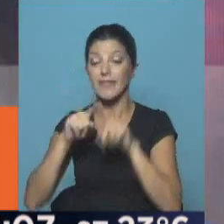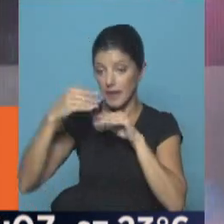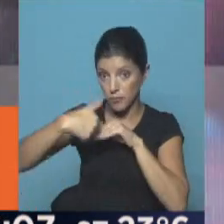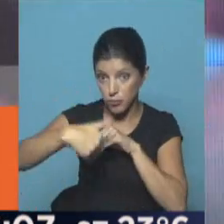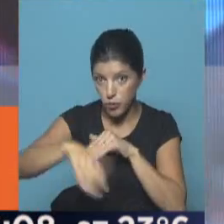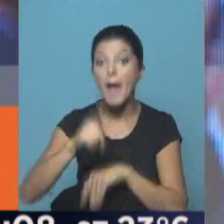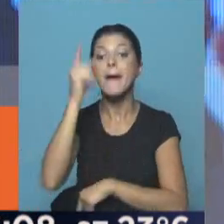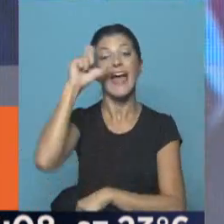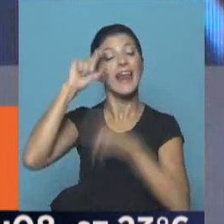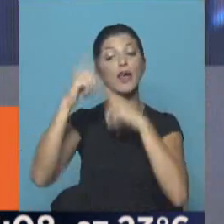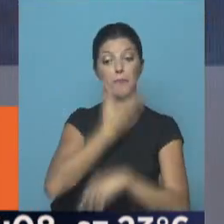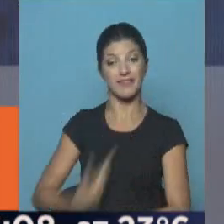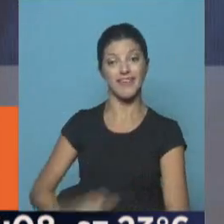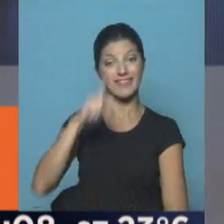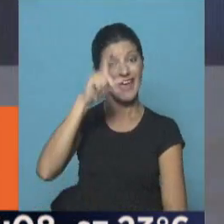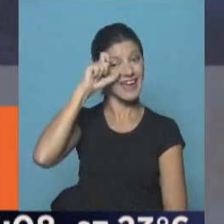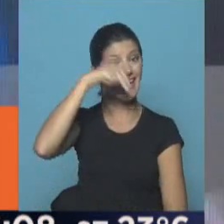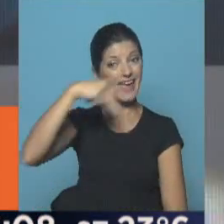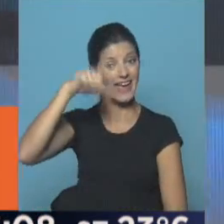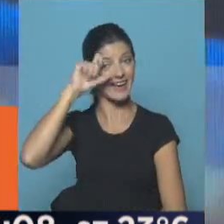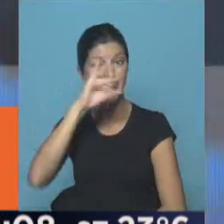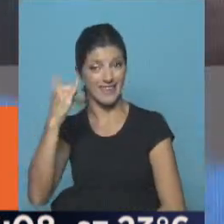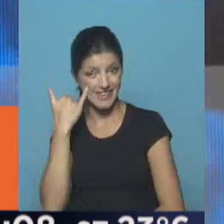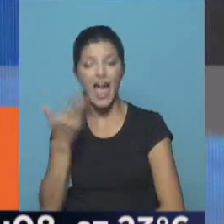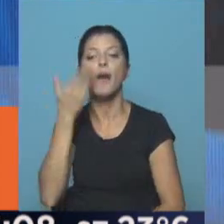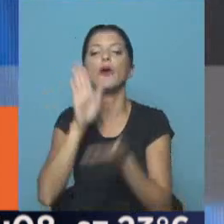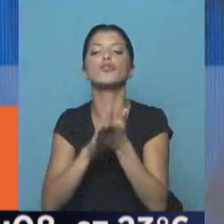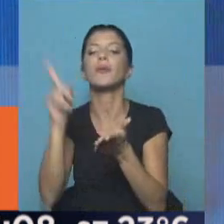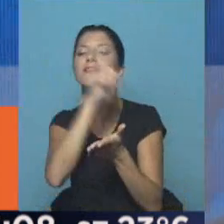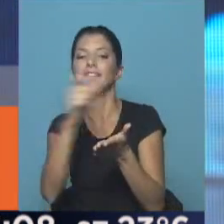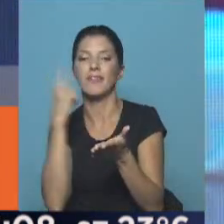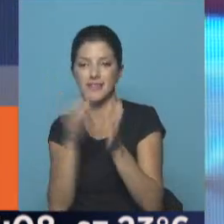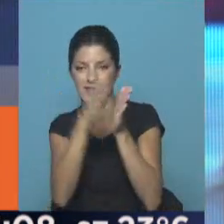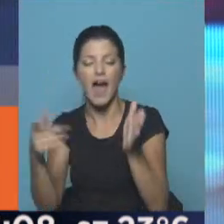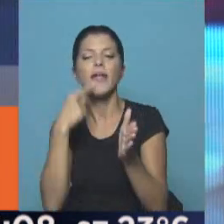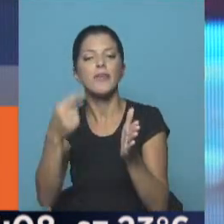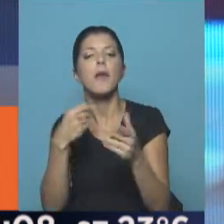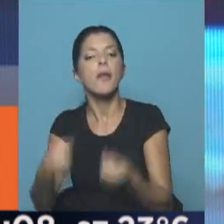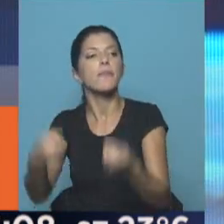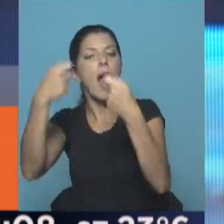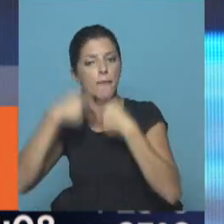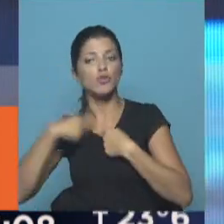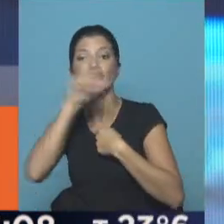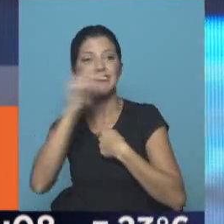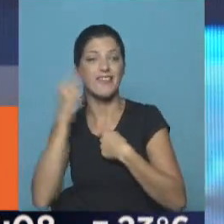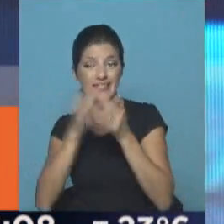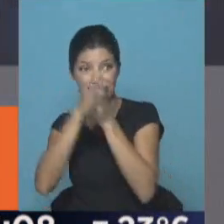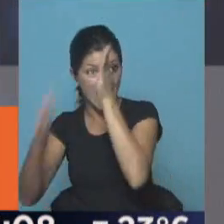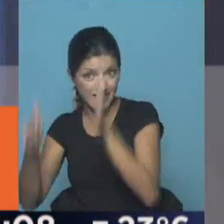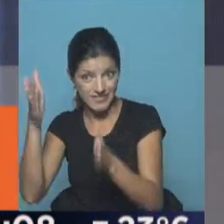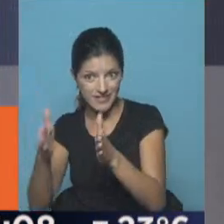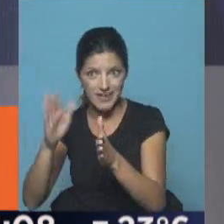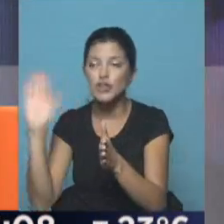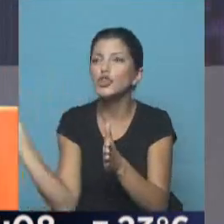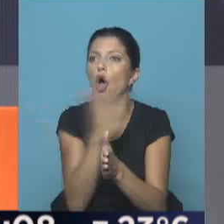Fitzgerald Kennedy el que menciona en su discurso de Asunción los 100 días, denme la gracia de los 100 días. Y todos los presidentes del mundo prácticamente